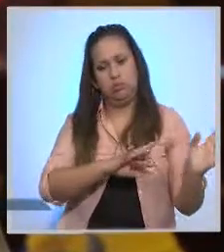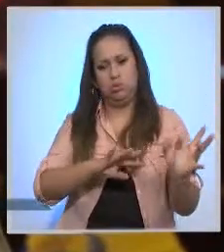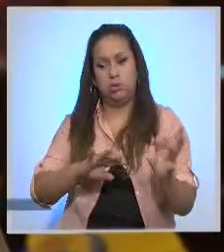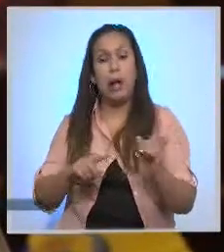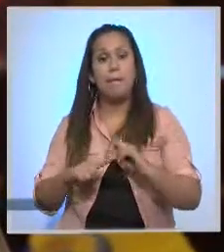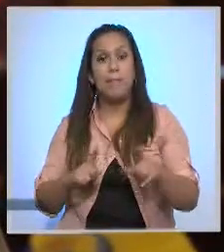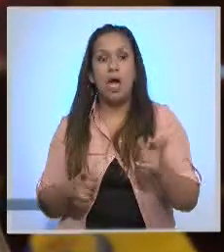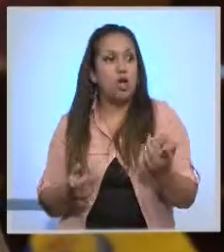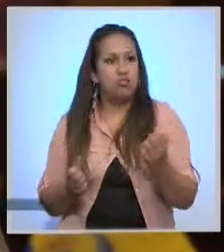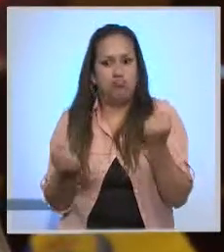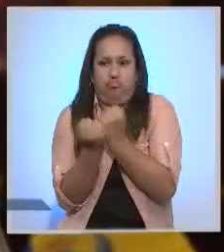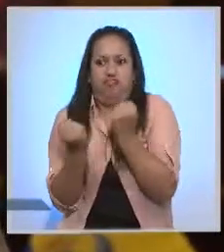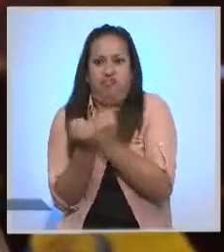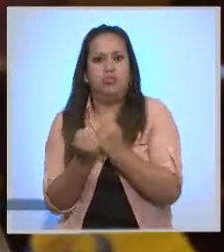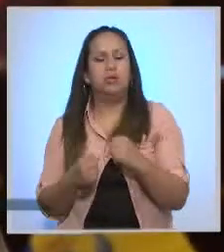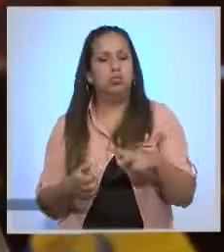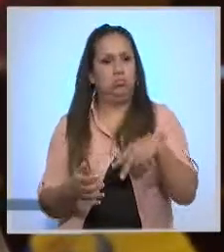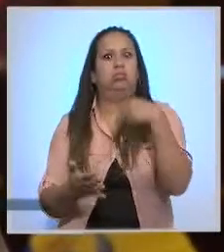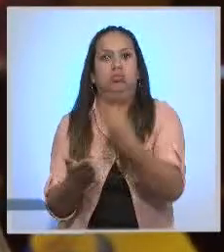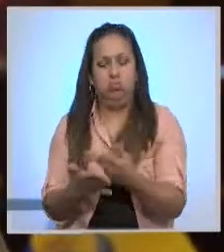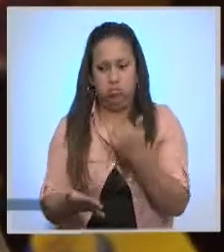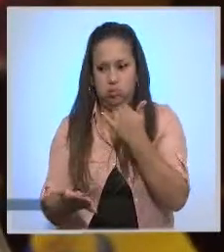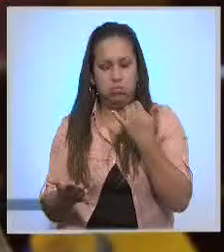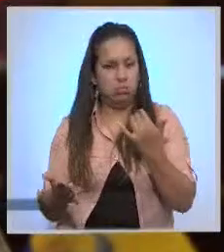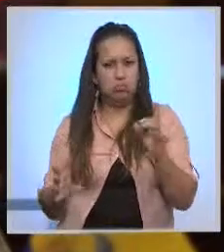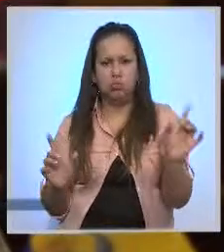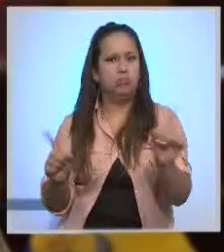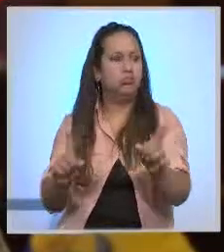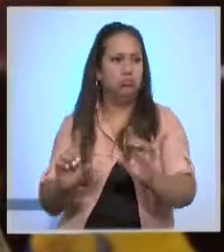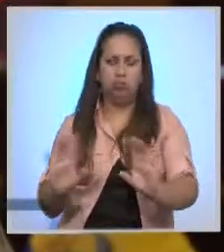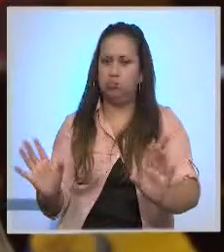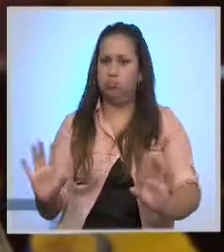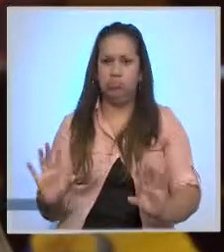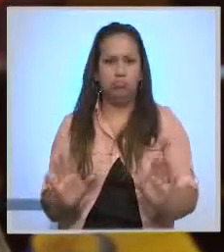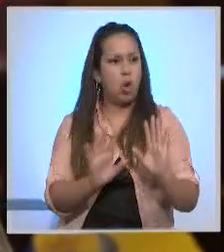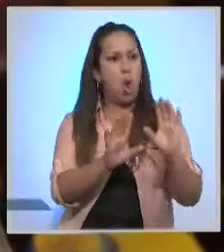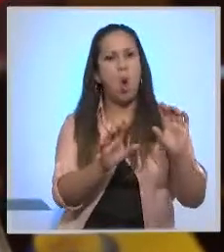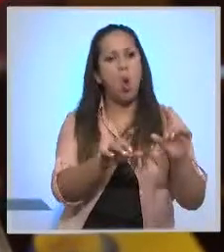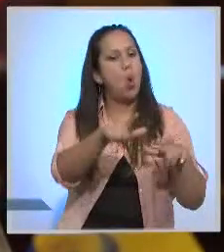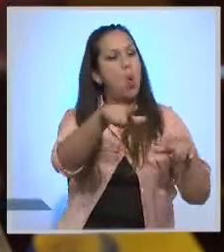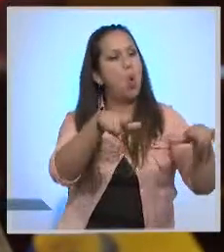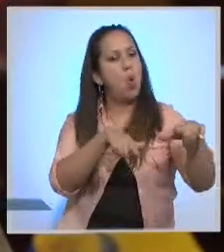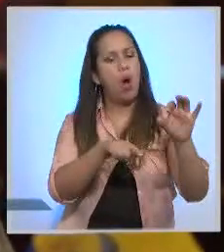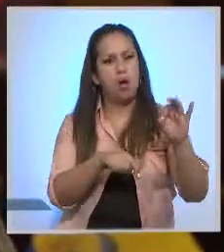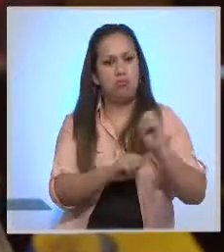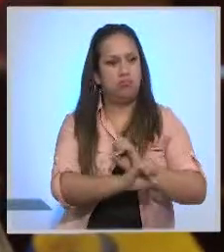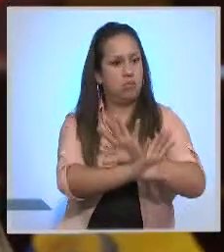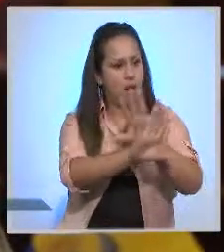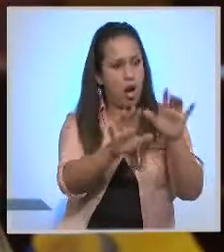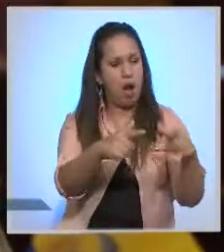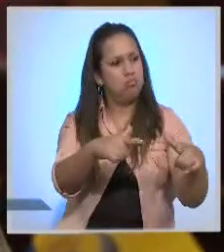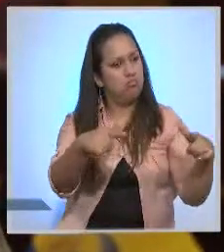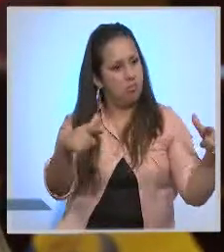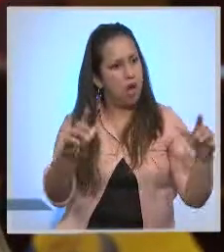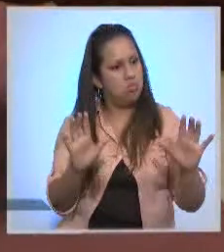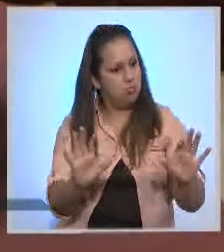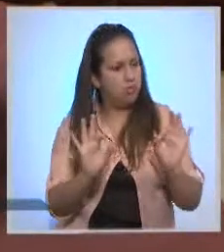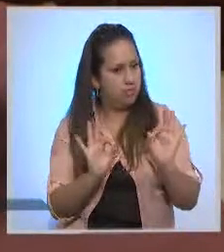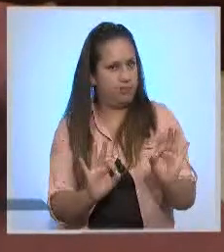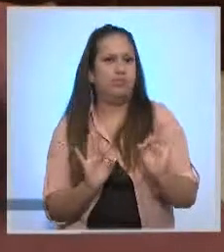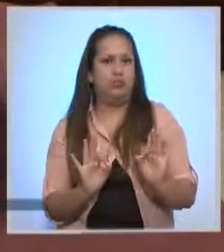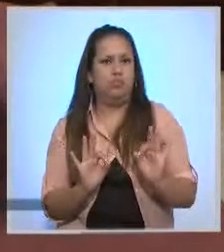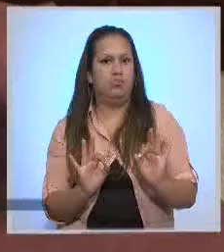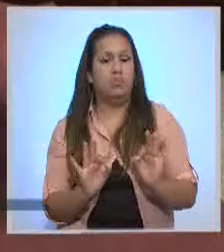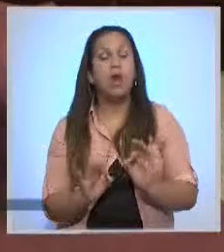obstaculizan allá a la encía los perímetros peatonales porque recuerda que el parque bicentenario tiene tres perímetros